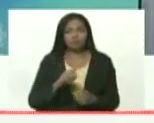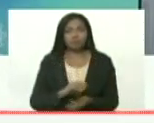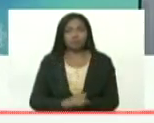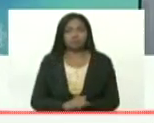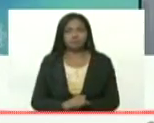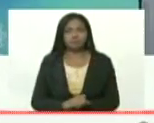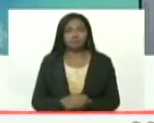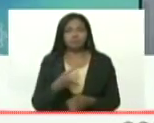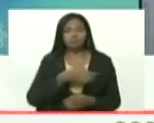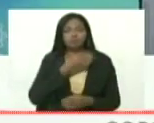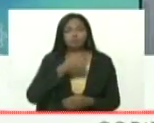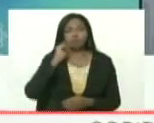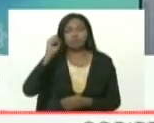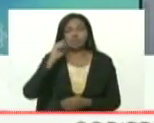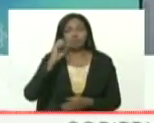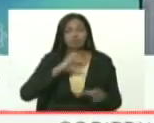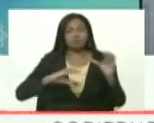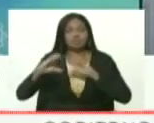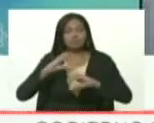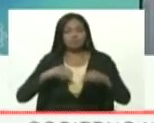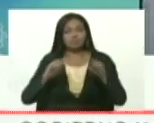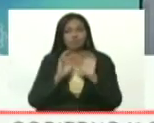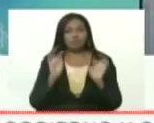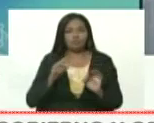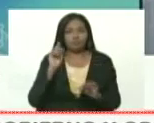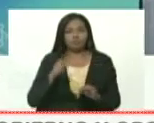Es el socialismo científico,